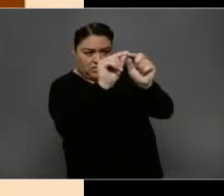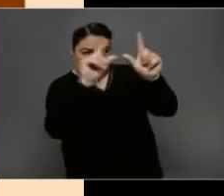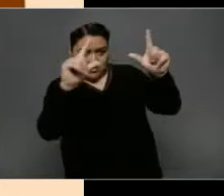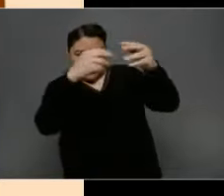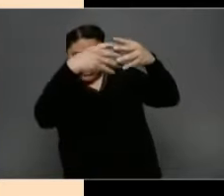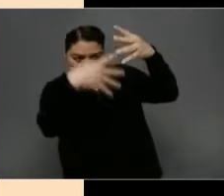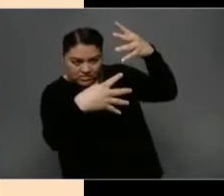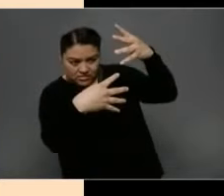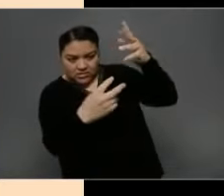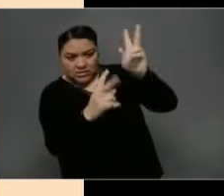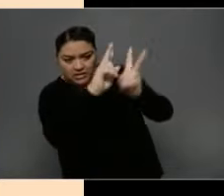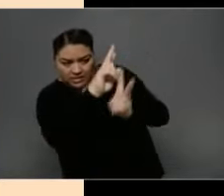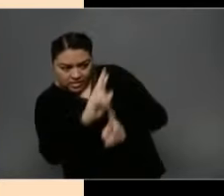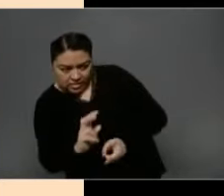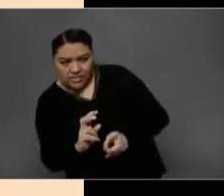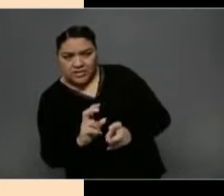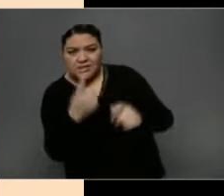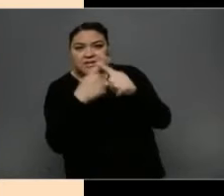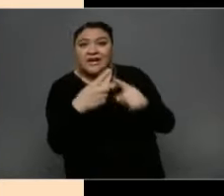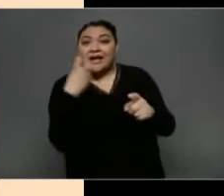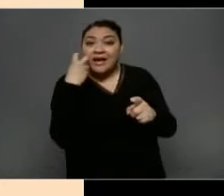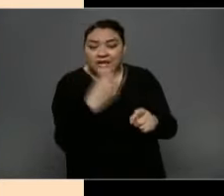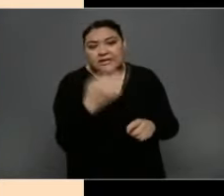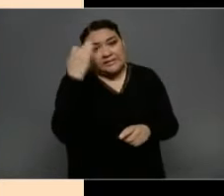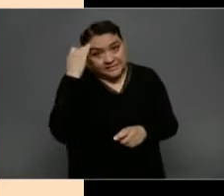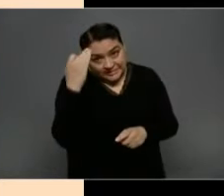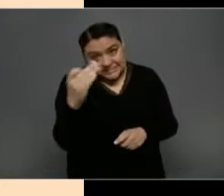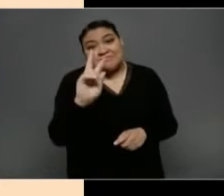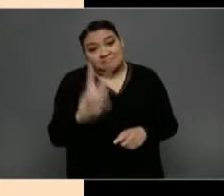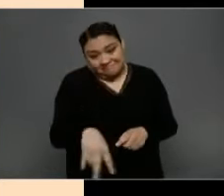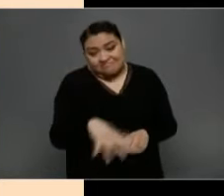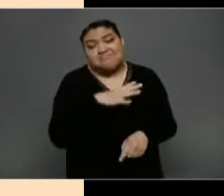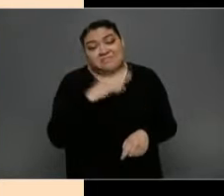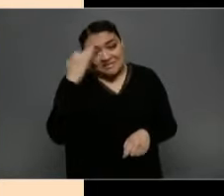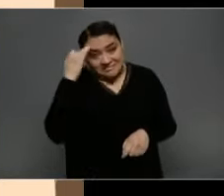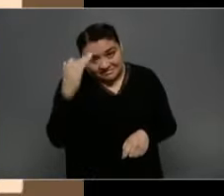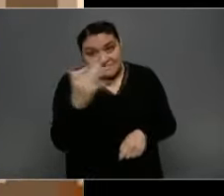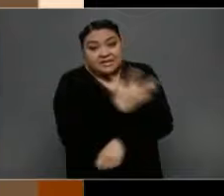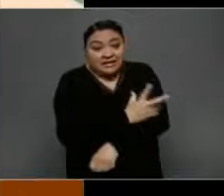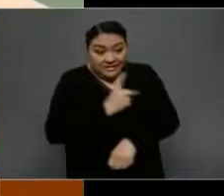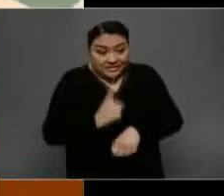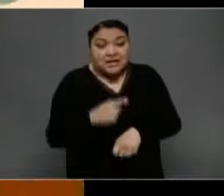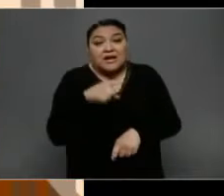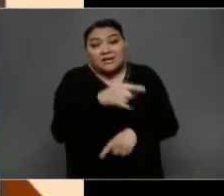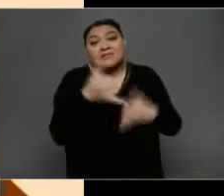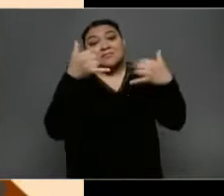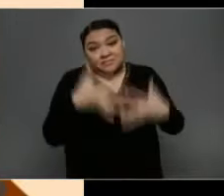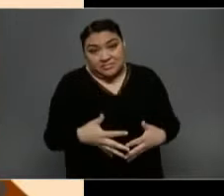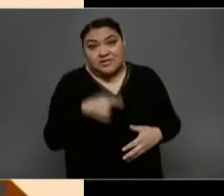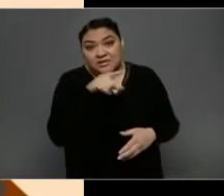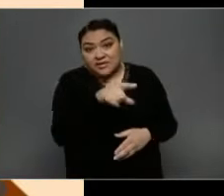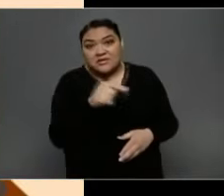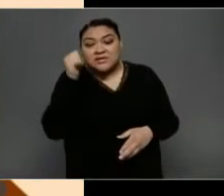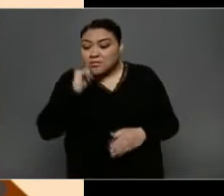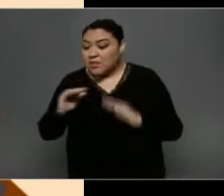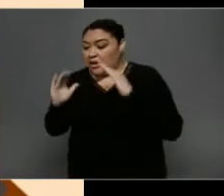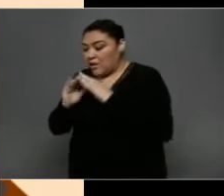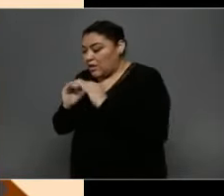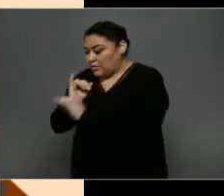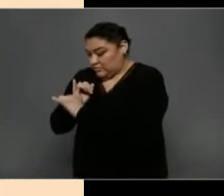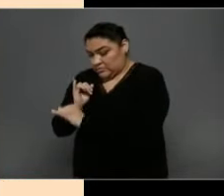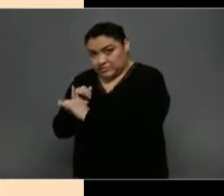bajar el archivo y bueno es decir todo eso requiere trabajo efectivamente está haciendo una carga porque para quienes tienen que seguir desde casa